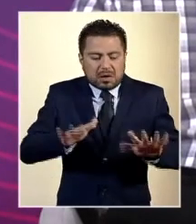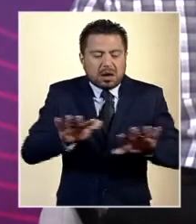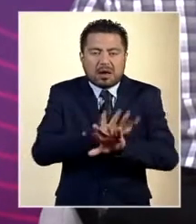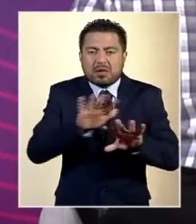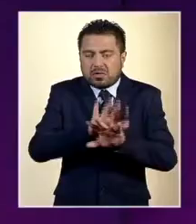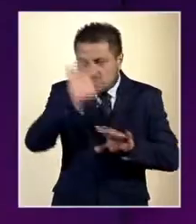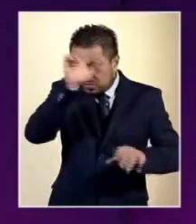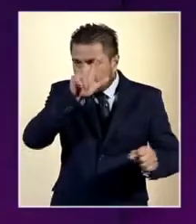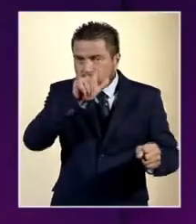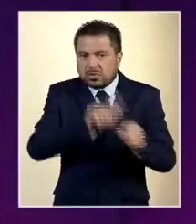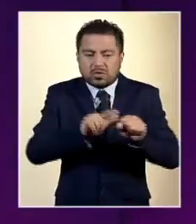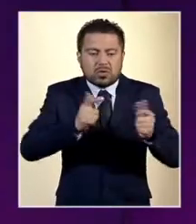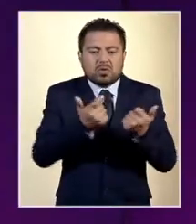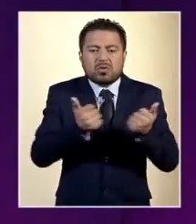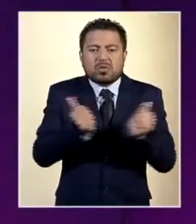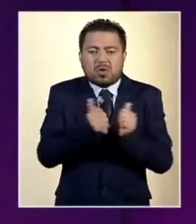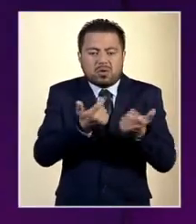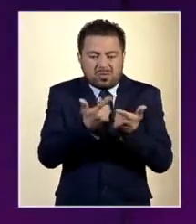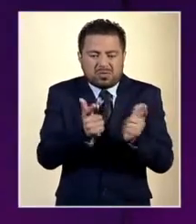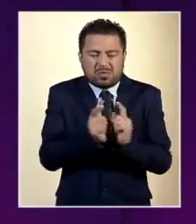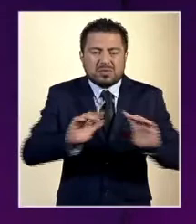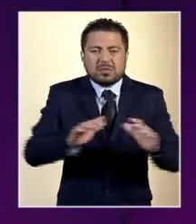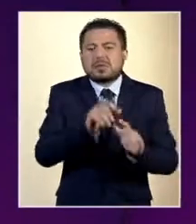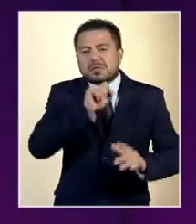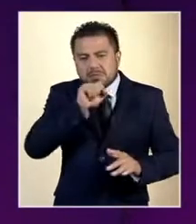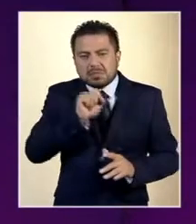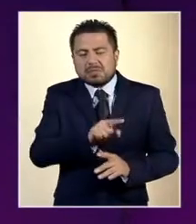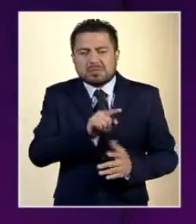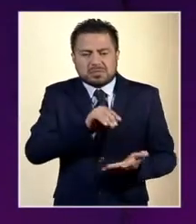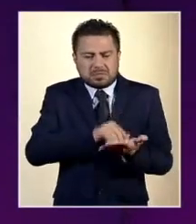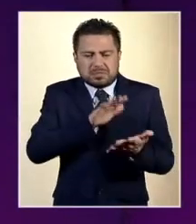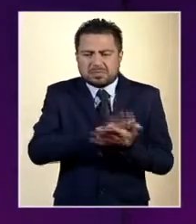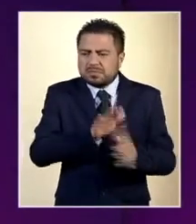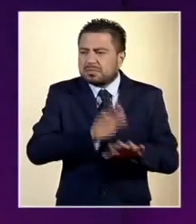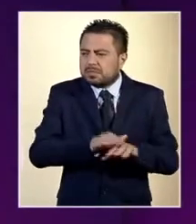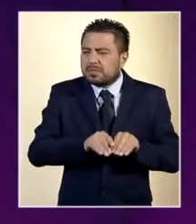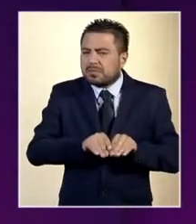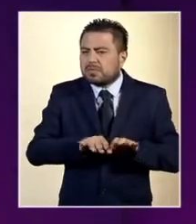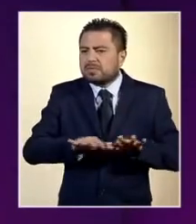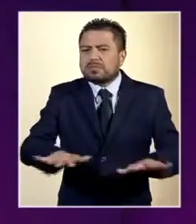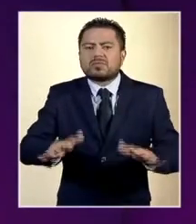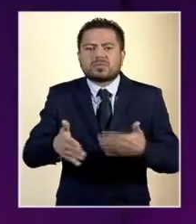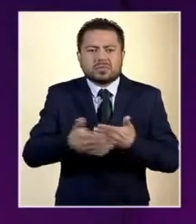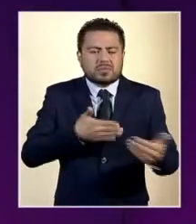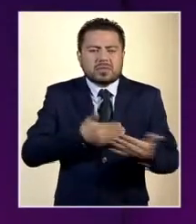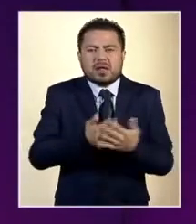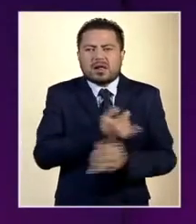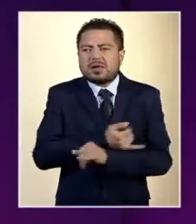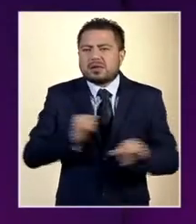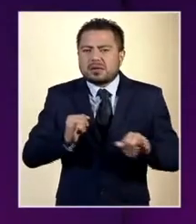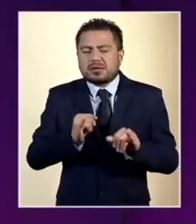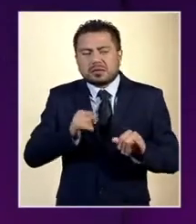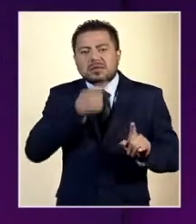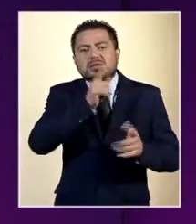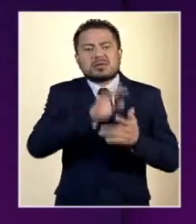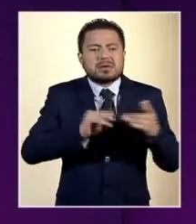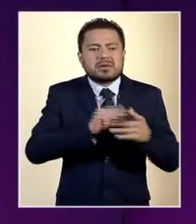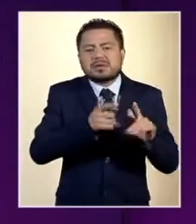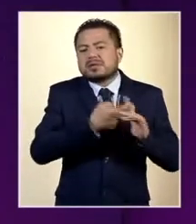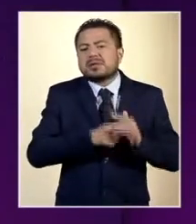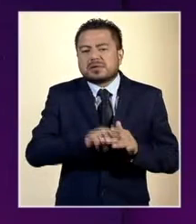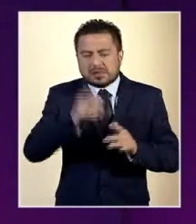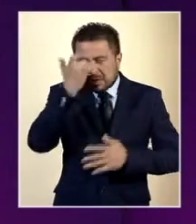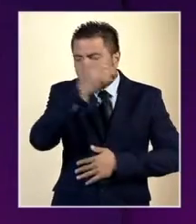cambio cultural con la población, pero también pues estarlo expandiendo para que tengan un modelo de vida independiente. Es decir, que a partir de que